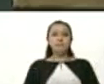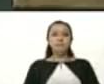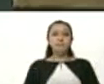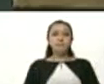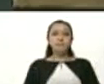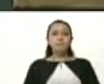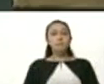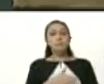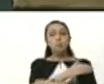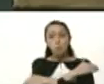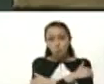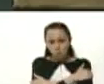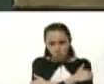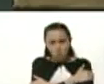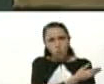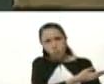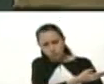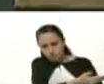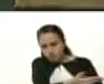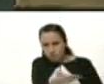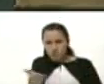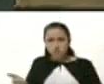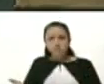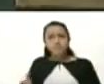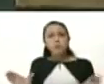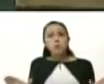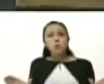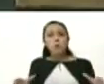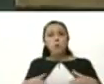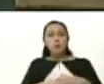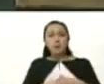Un abrazo inmenso a Serenata